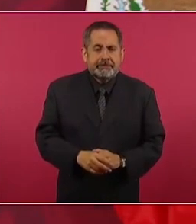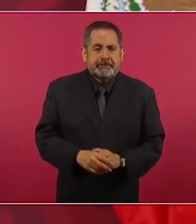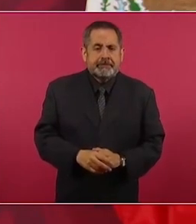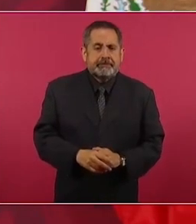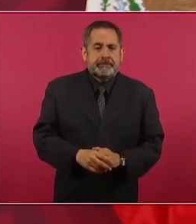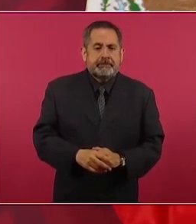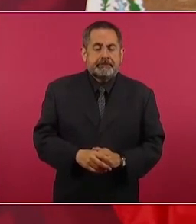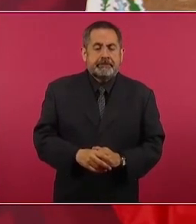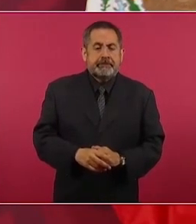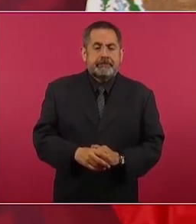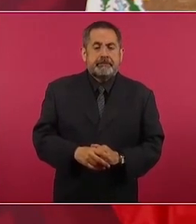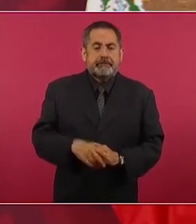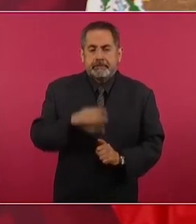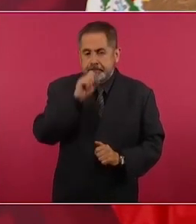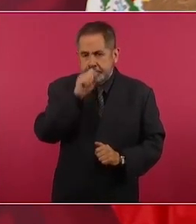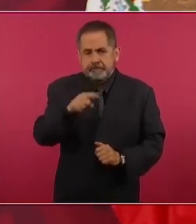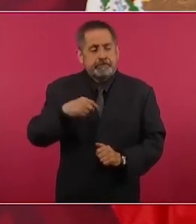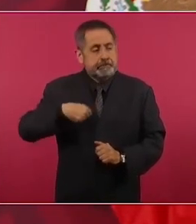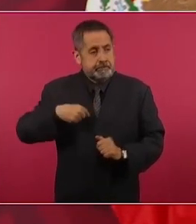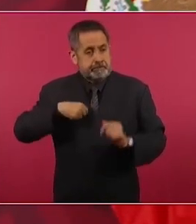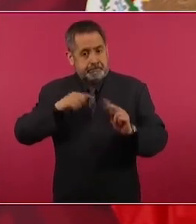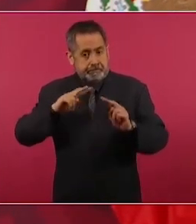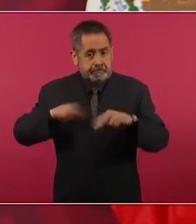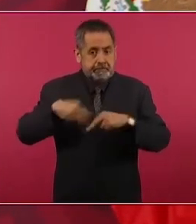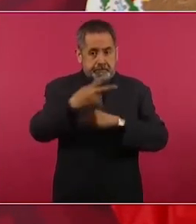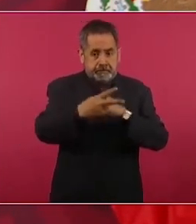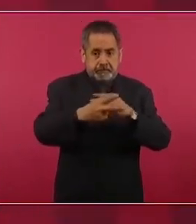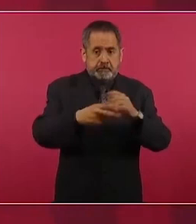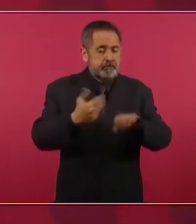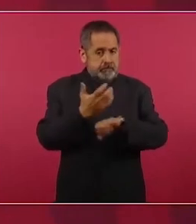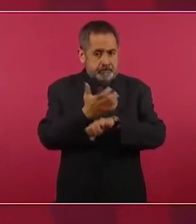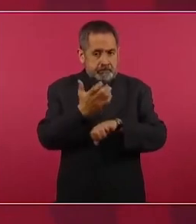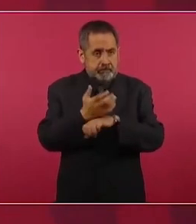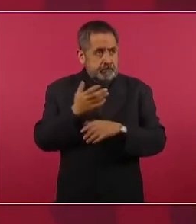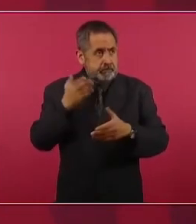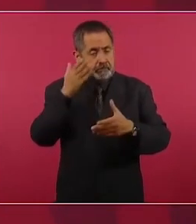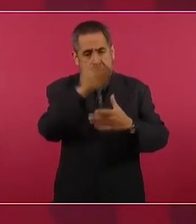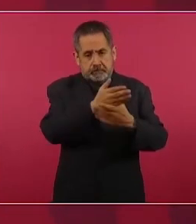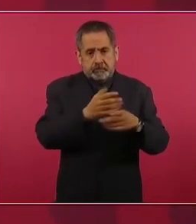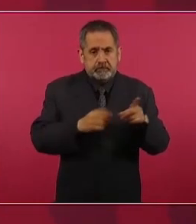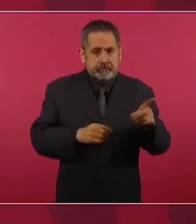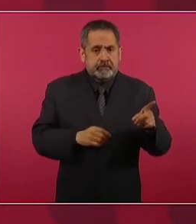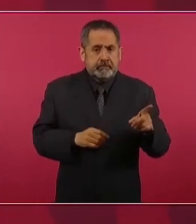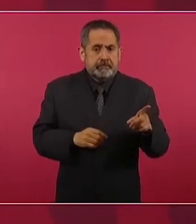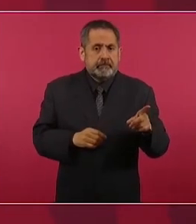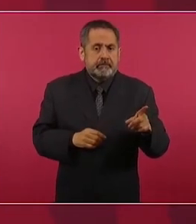Y luego, pues yo fui a Estados Unidos